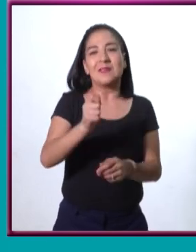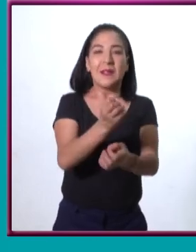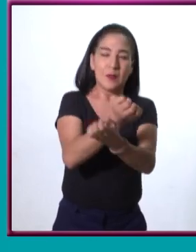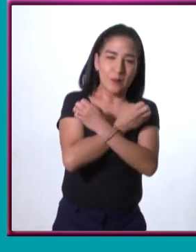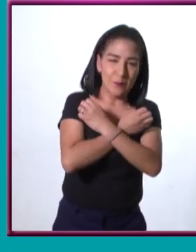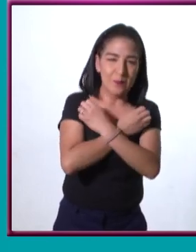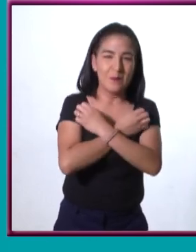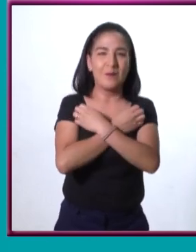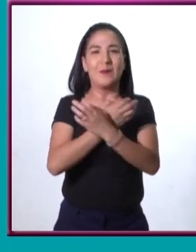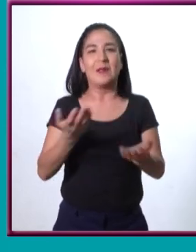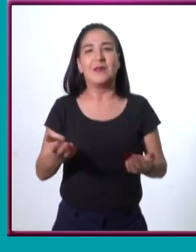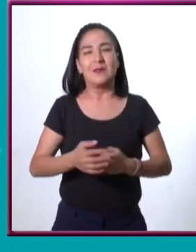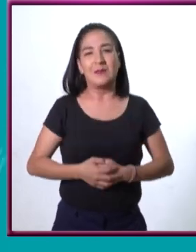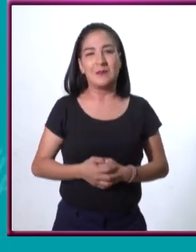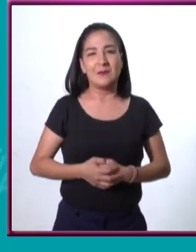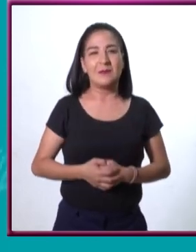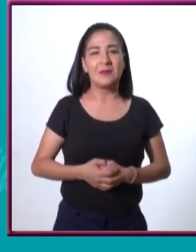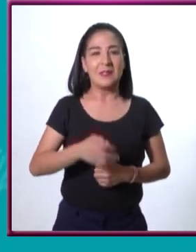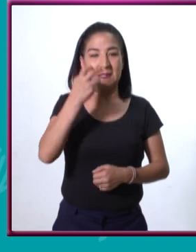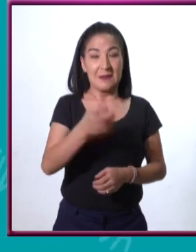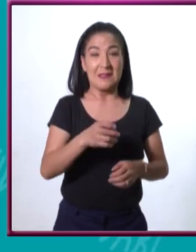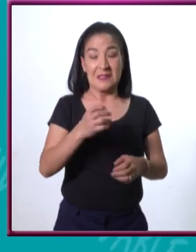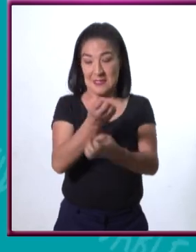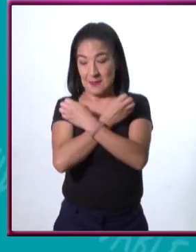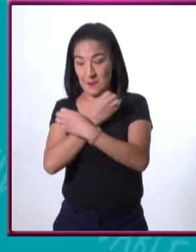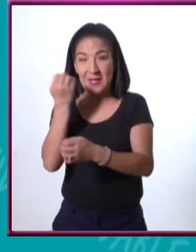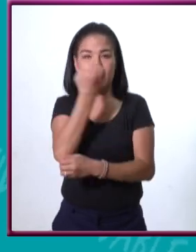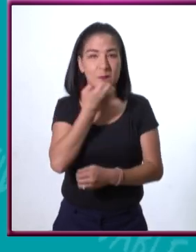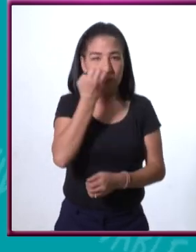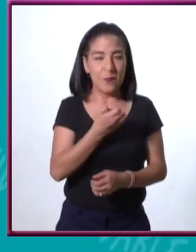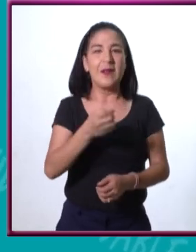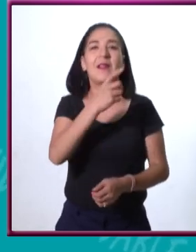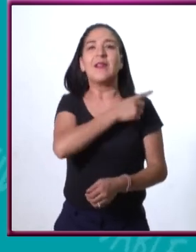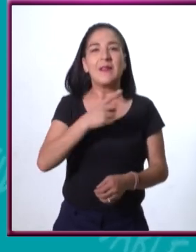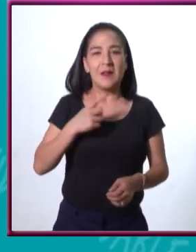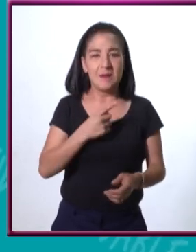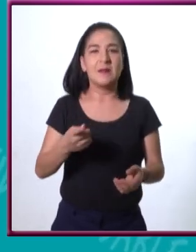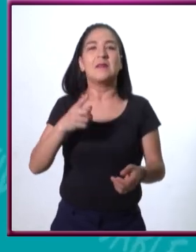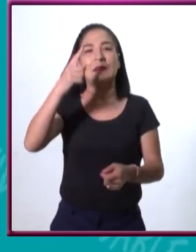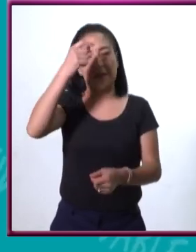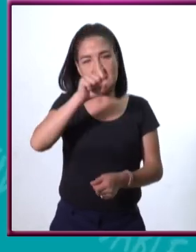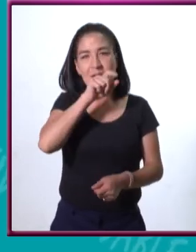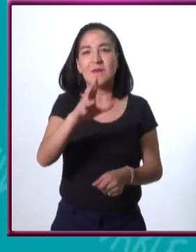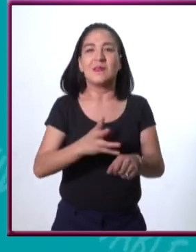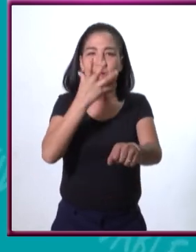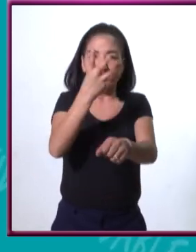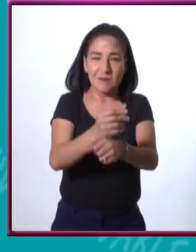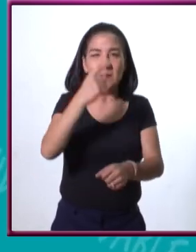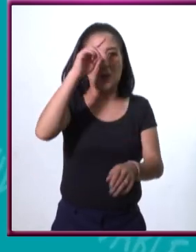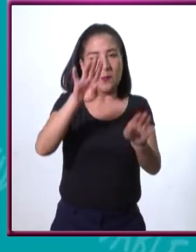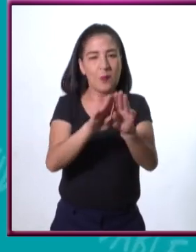educación, y en el sistema educativo deberían de aplicarse